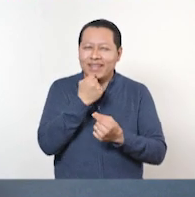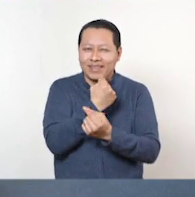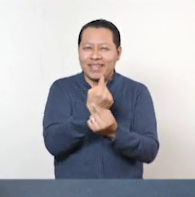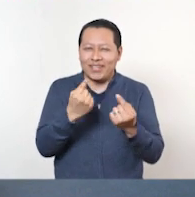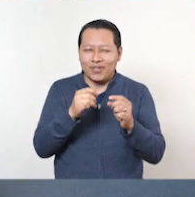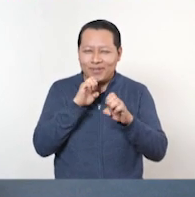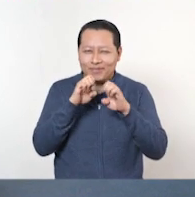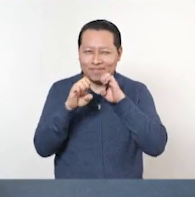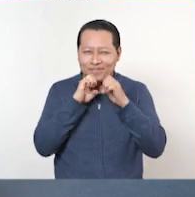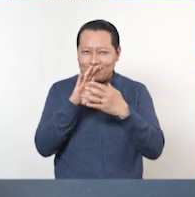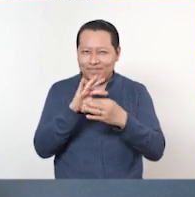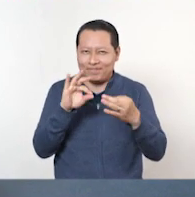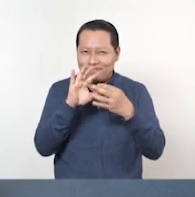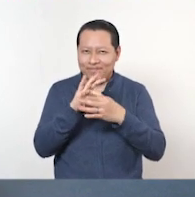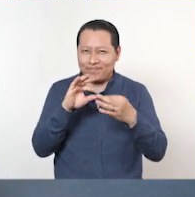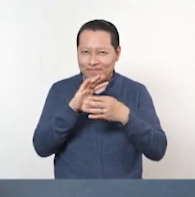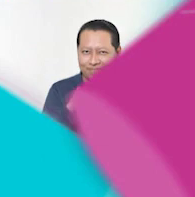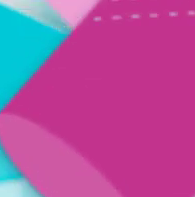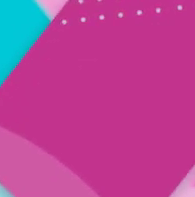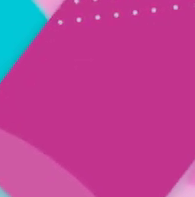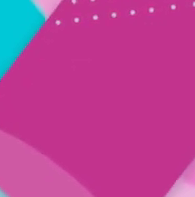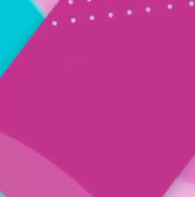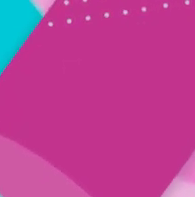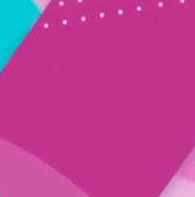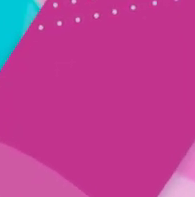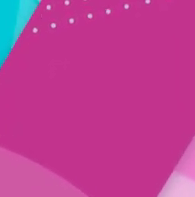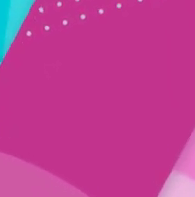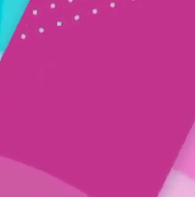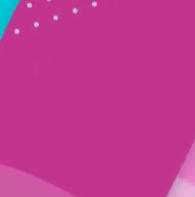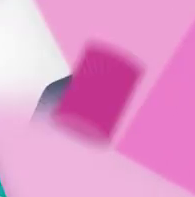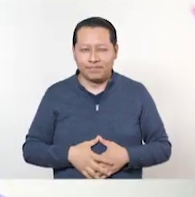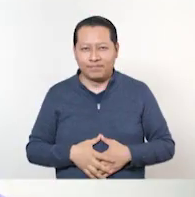a ver qué contestan las niñas y los niños que nos ven.